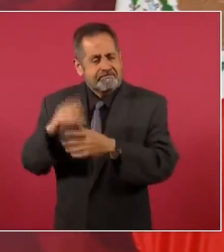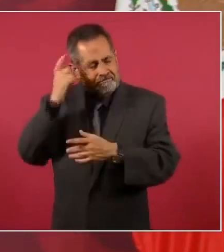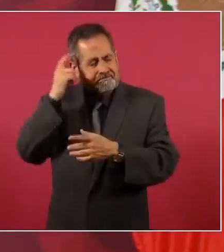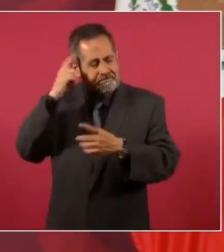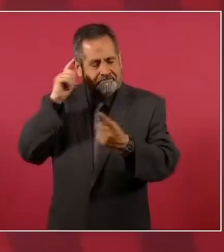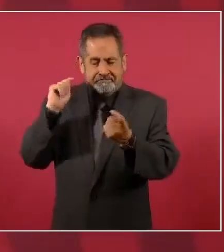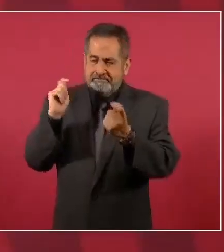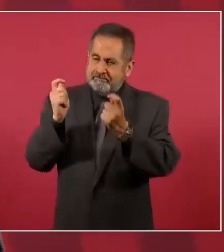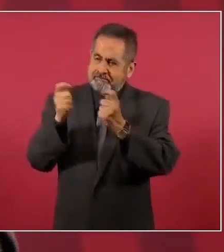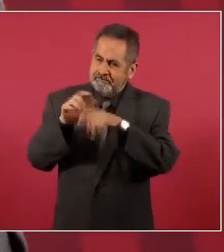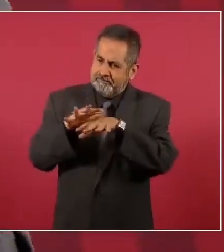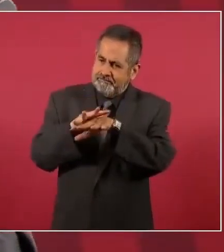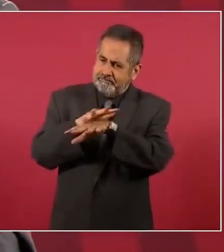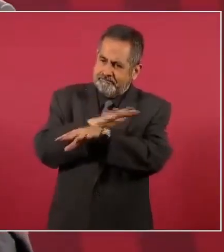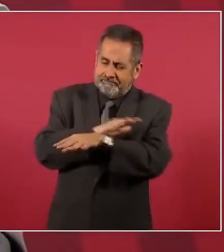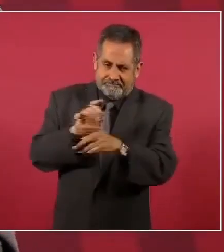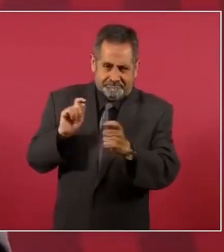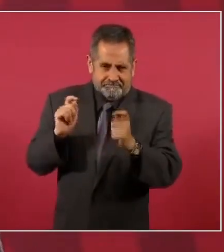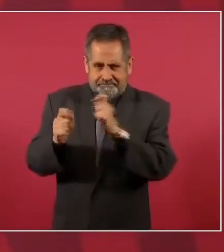es un pueblo